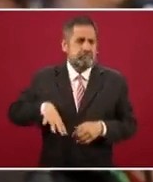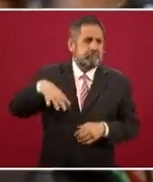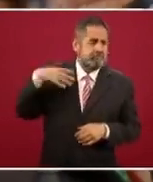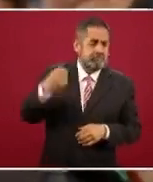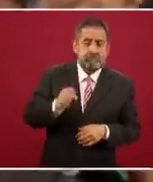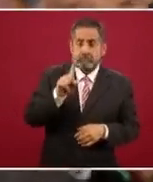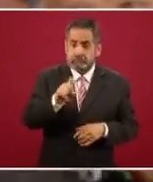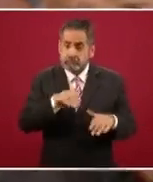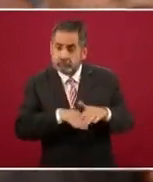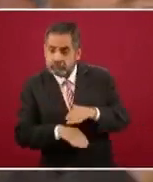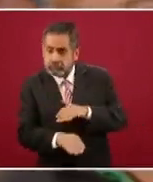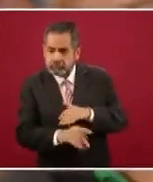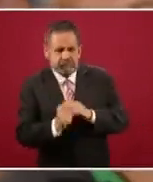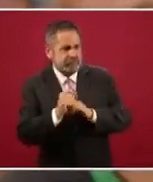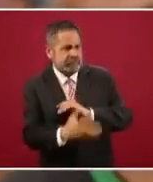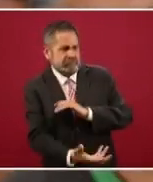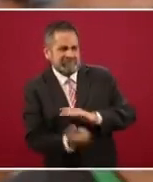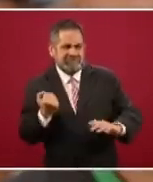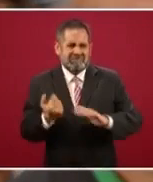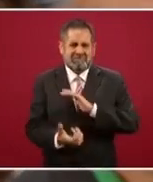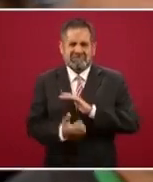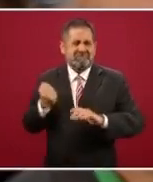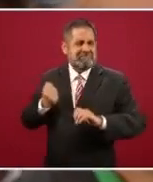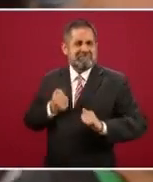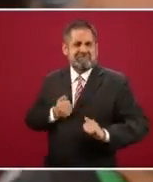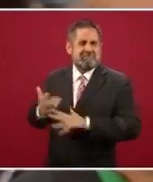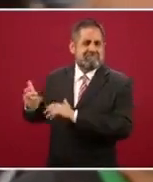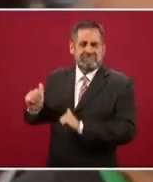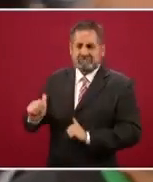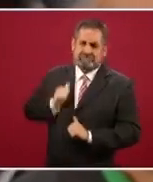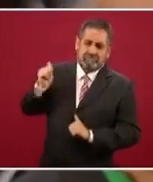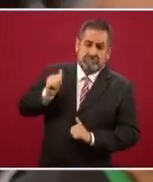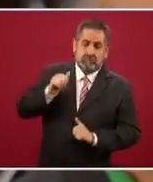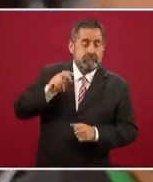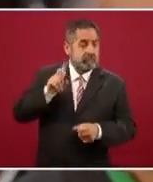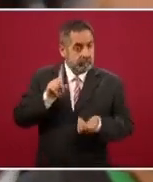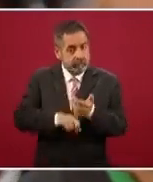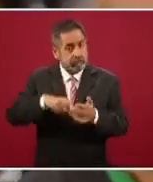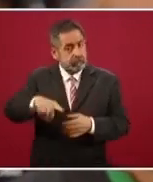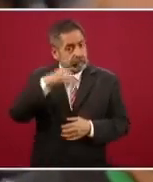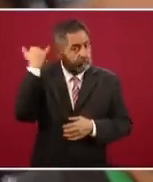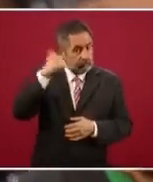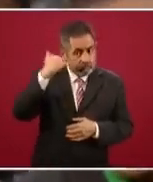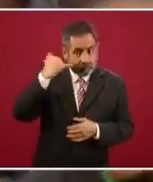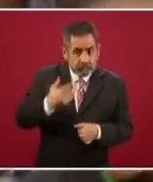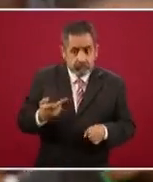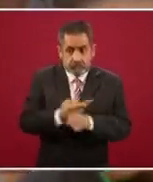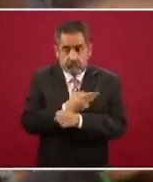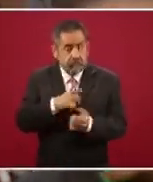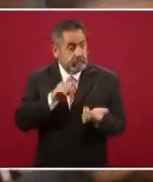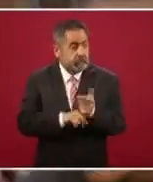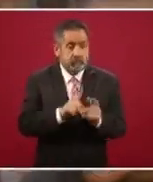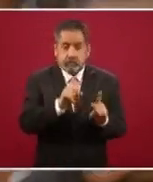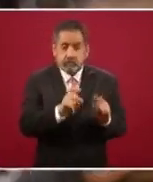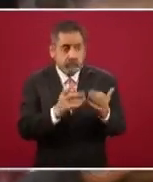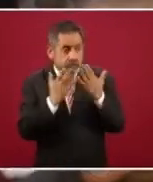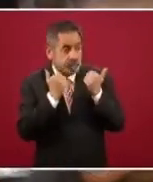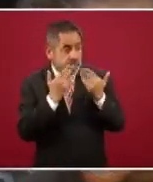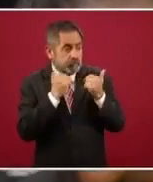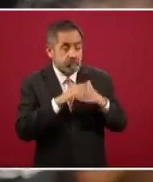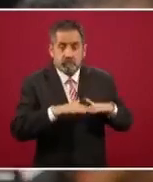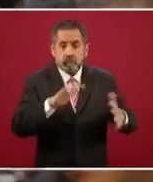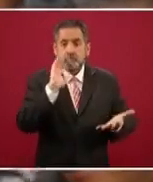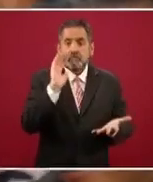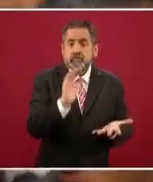agua subterránea para uso agrícola en la península de Yucatán, en un contexto en el que la disponibilidad media de agua ha